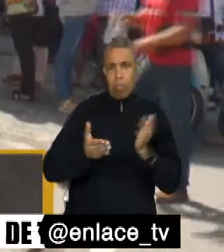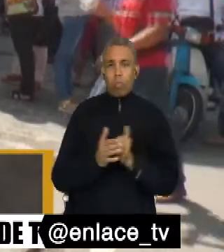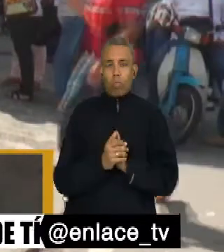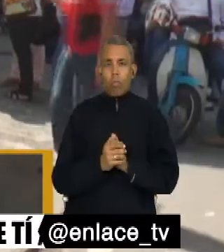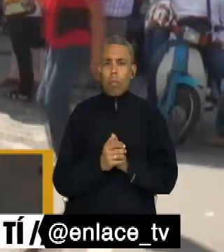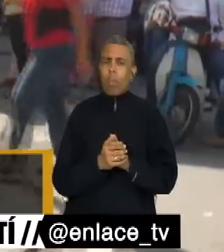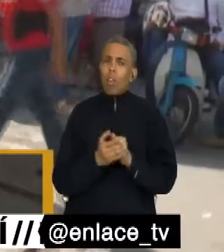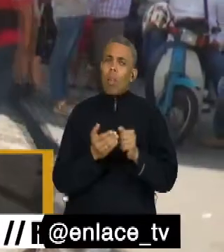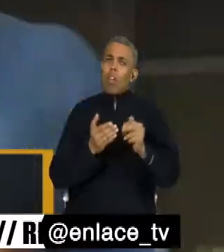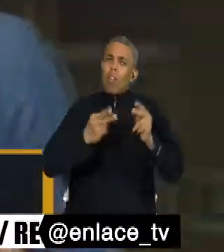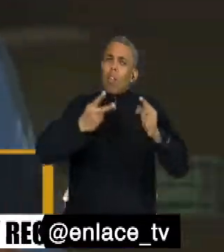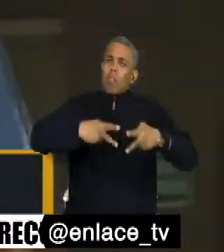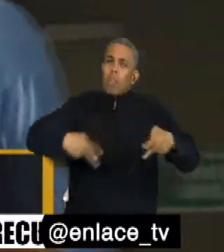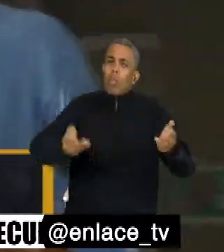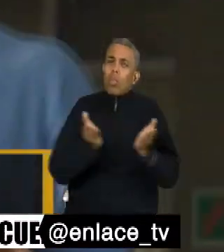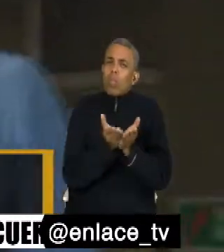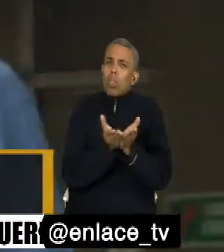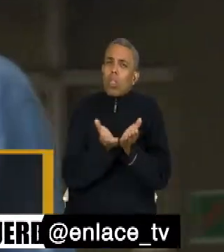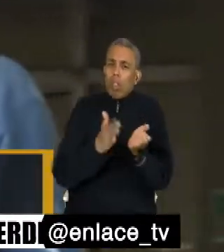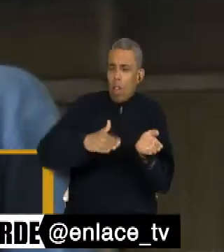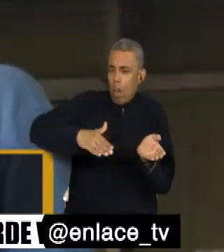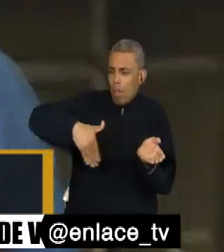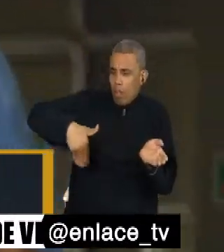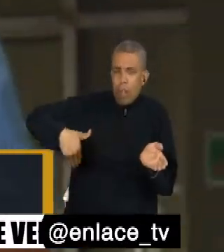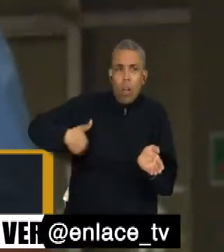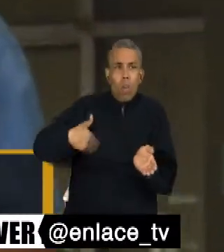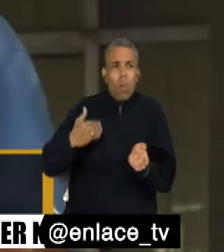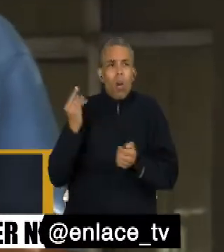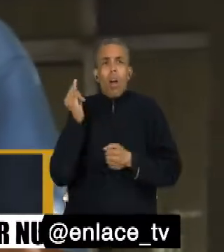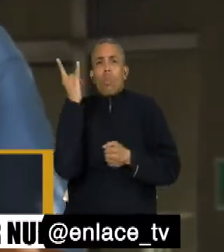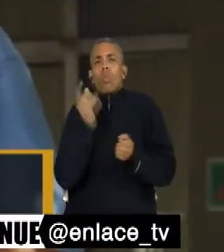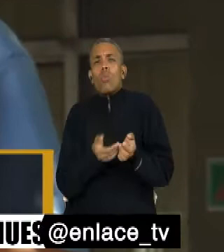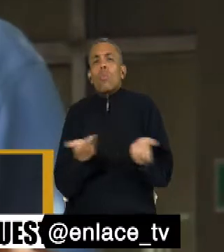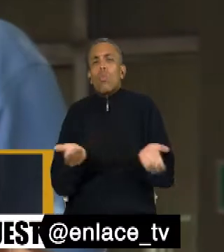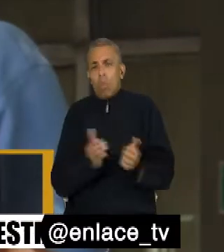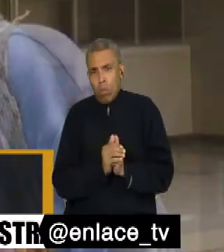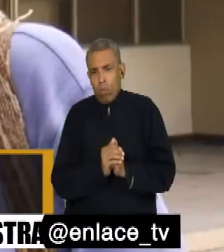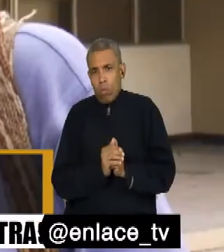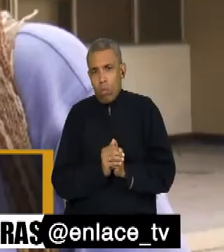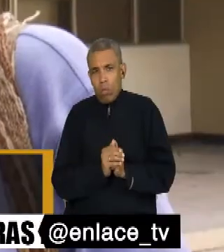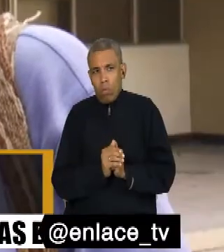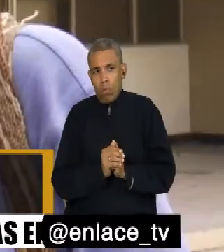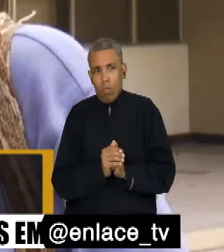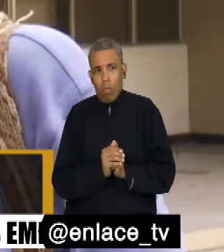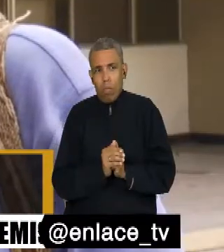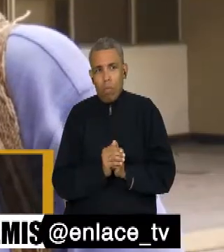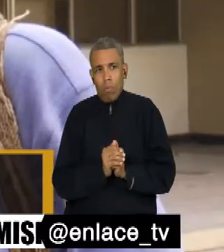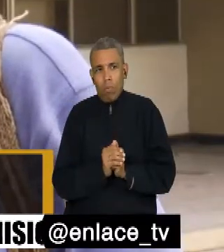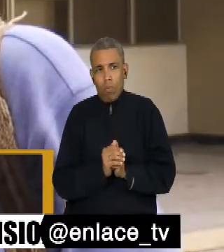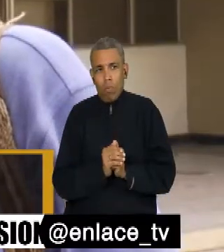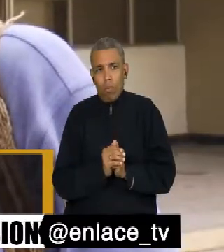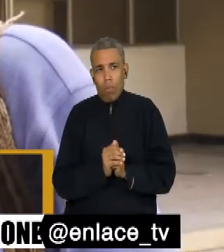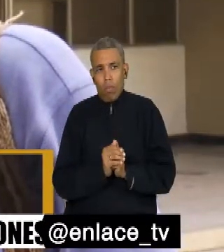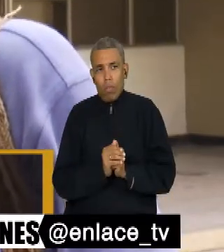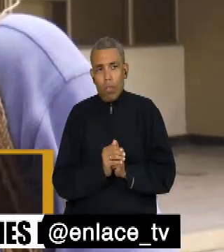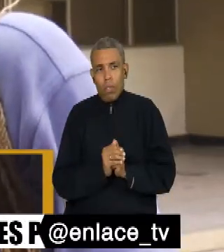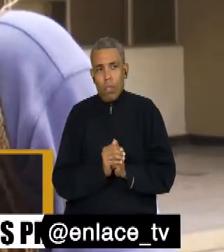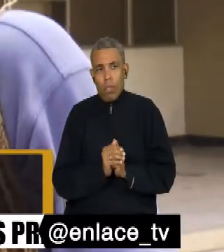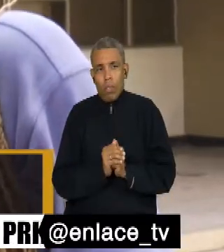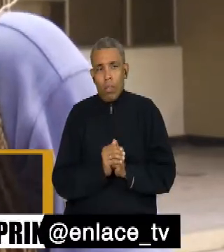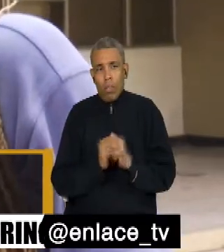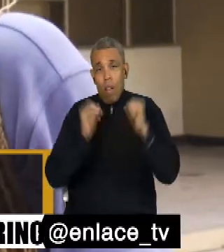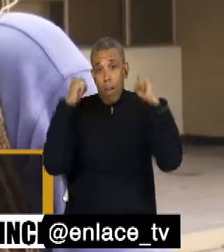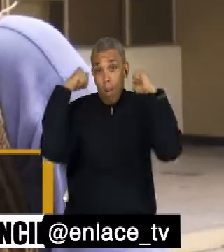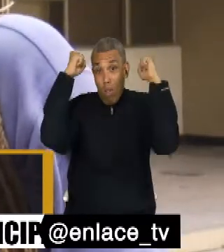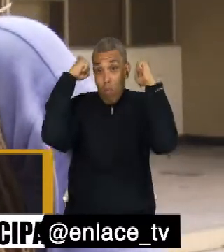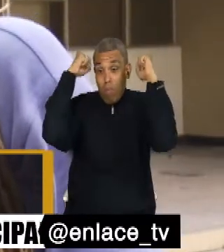alumnos las clases perdidas? Eso también lo consultamos con los voceros de la protesta. Todo proceso de paro hay una mesa que se